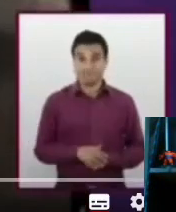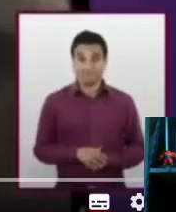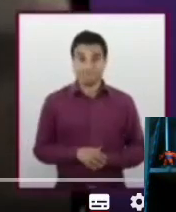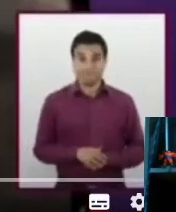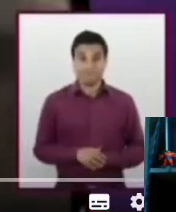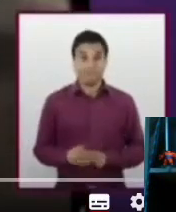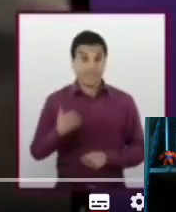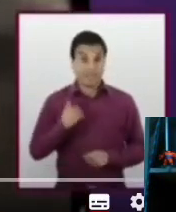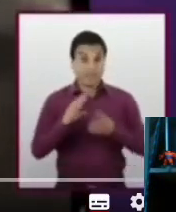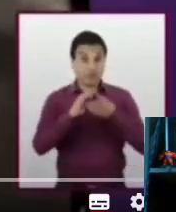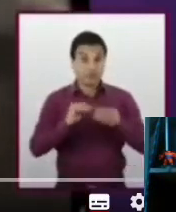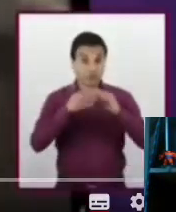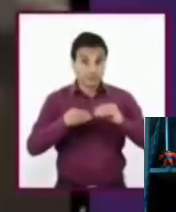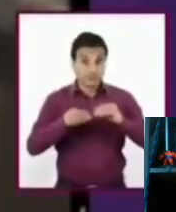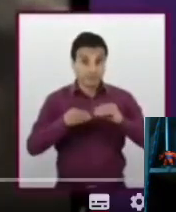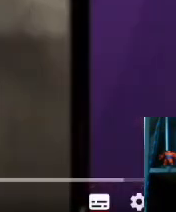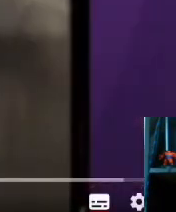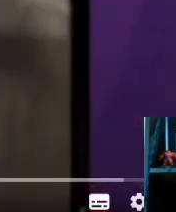al bacha